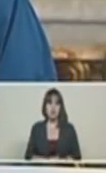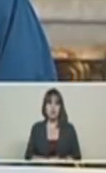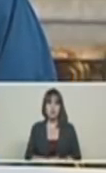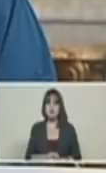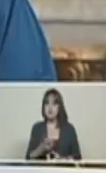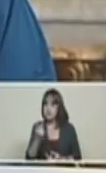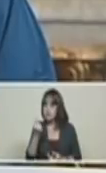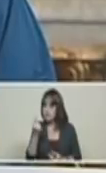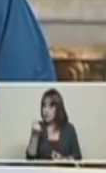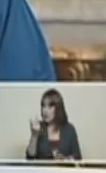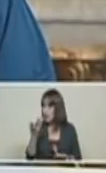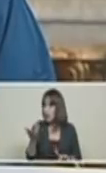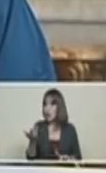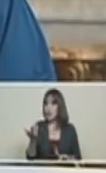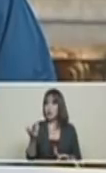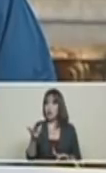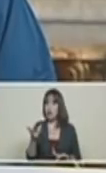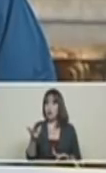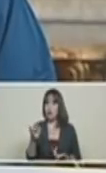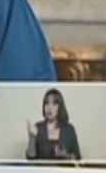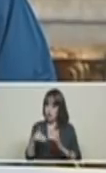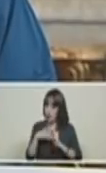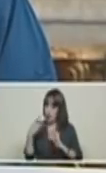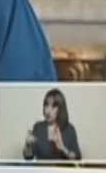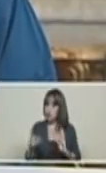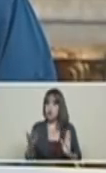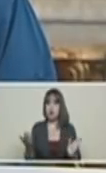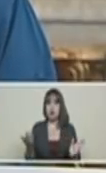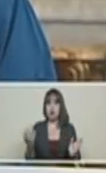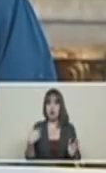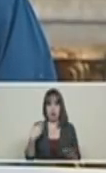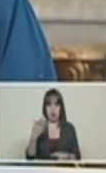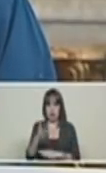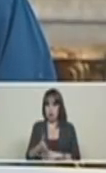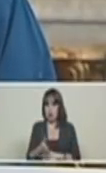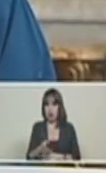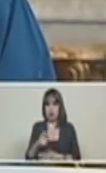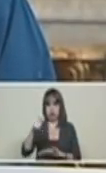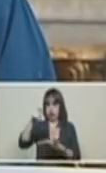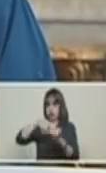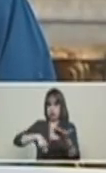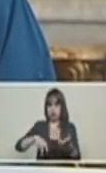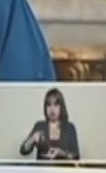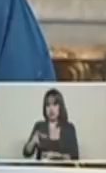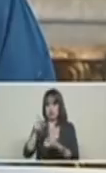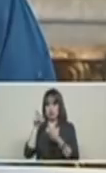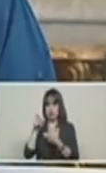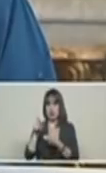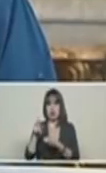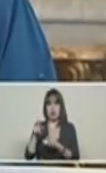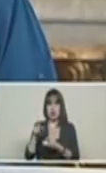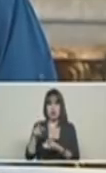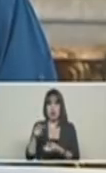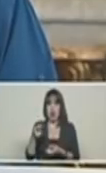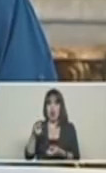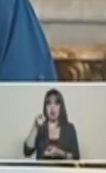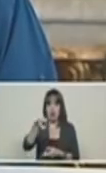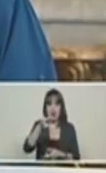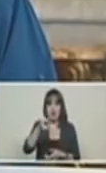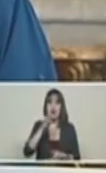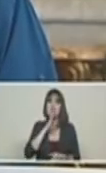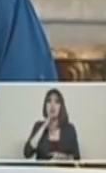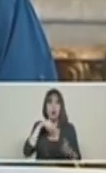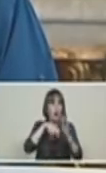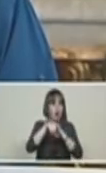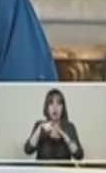Dinerito en la mano, tiene derecho. Si tú vas con tu cuenta corriente, cuenta de ahorro, a la taquilla dentro del banco,